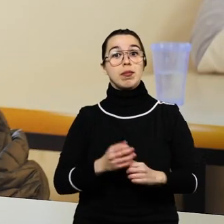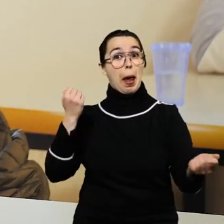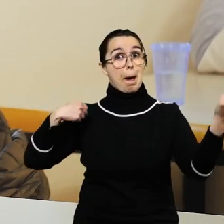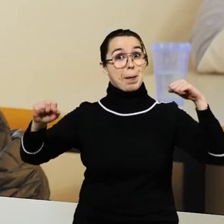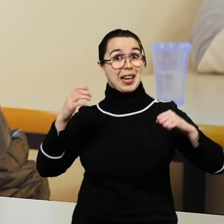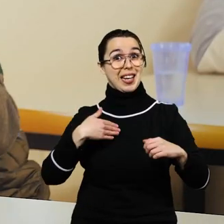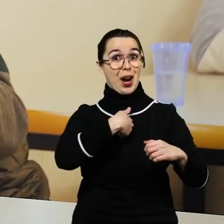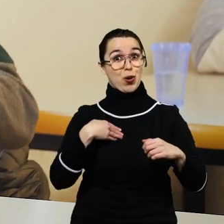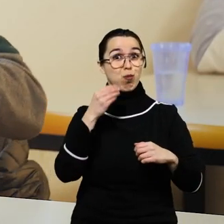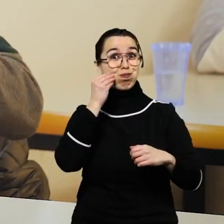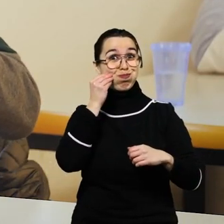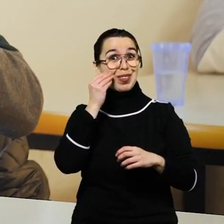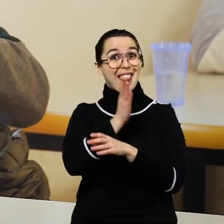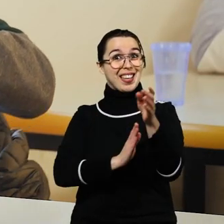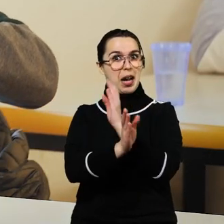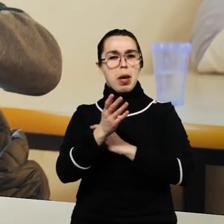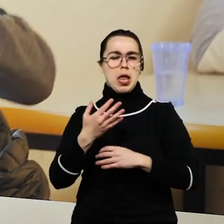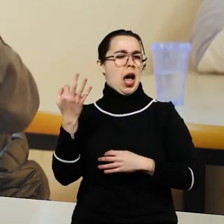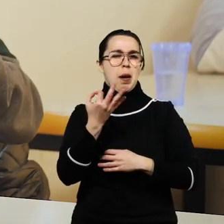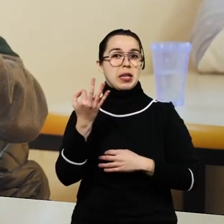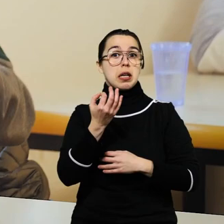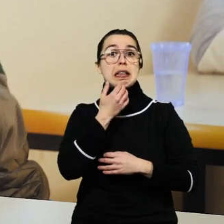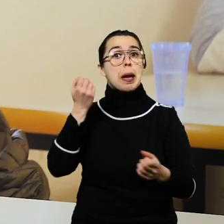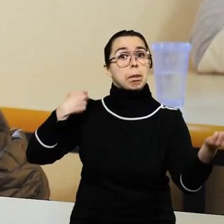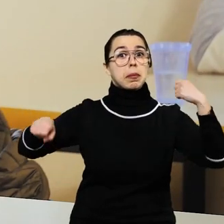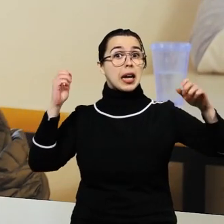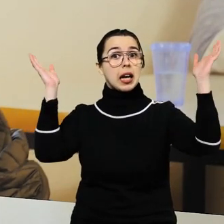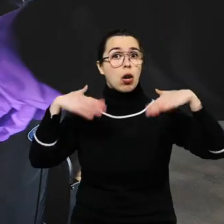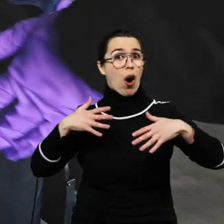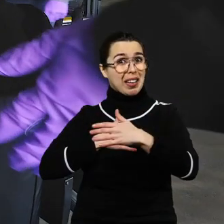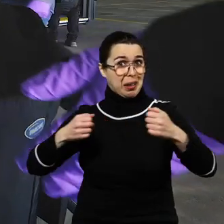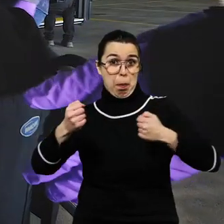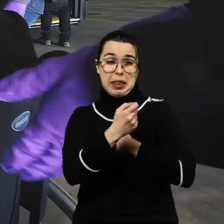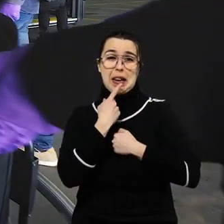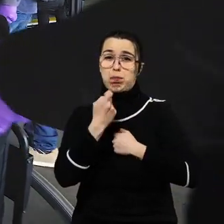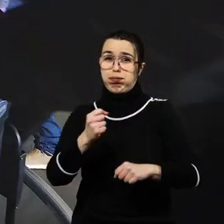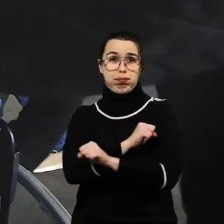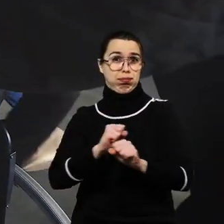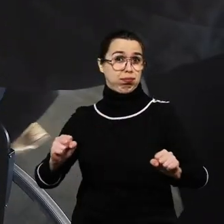es fundamental. El ejercicio de empatía es muy difícil si no hay esa práctica.